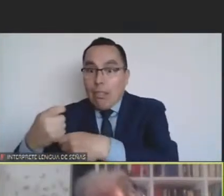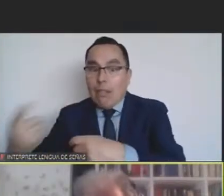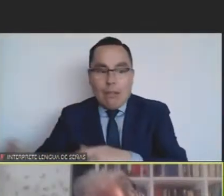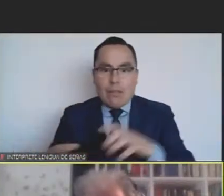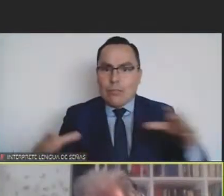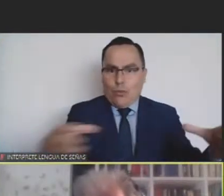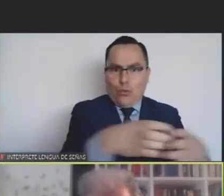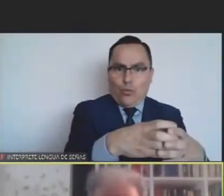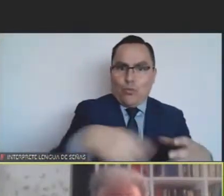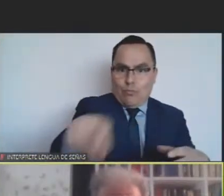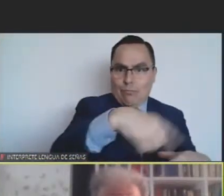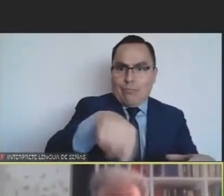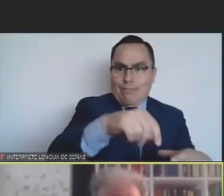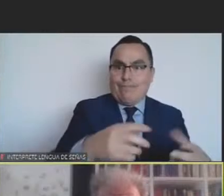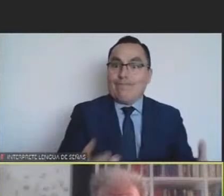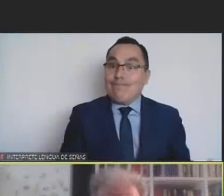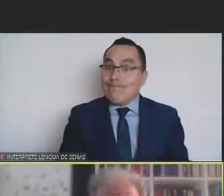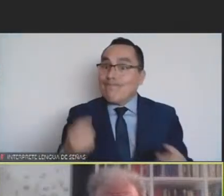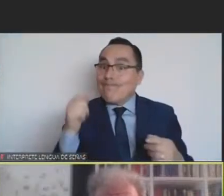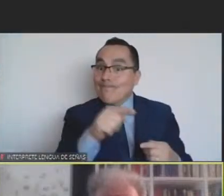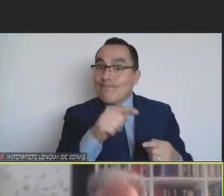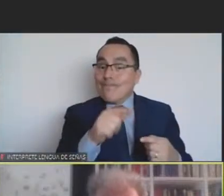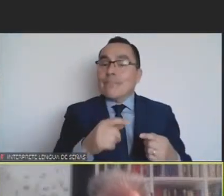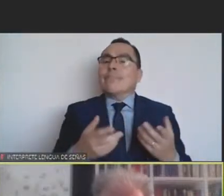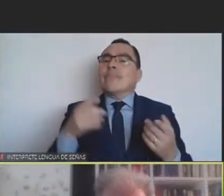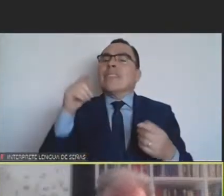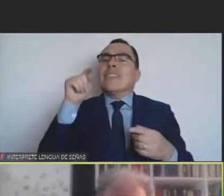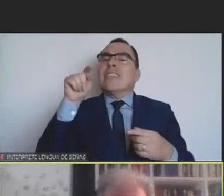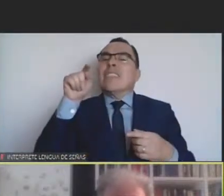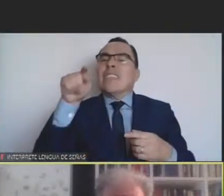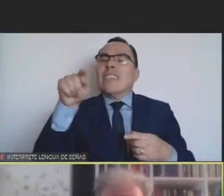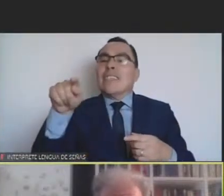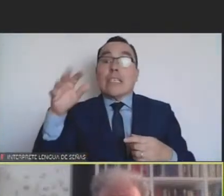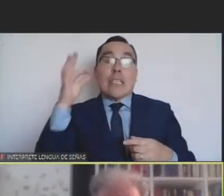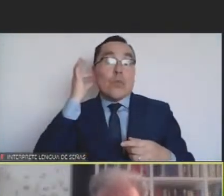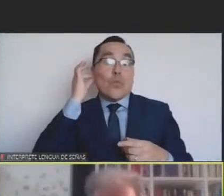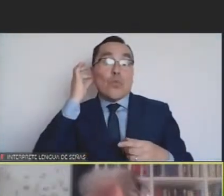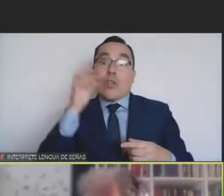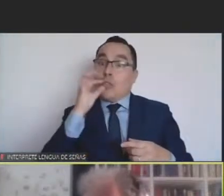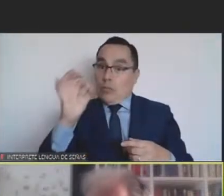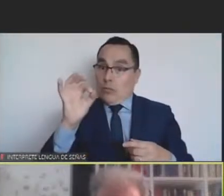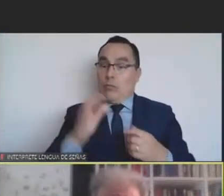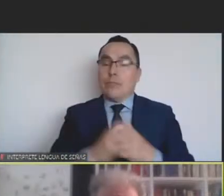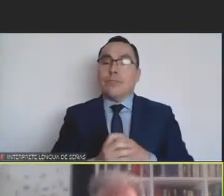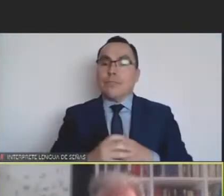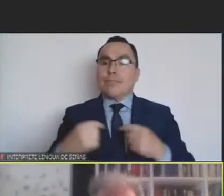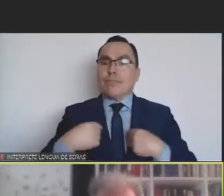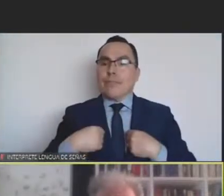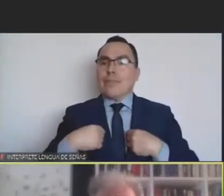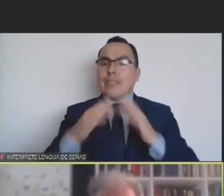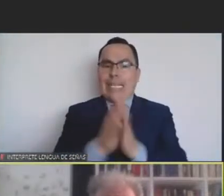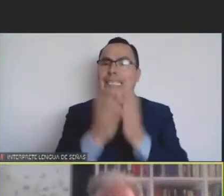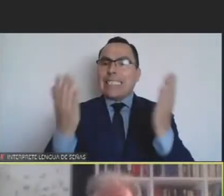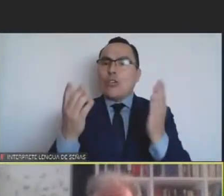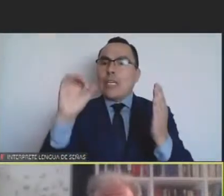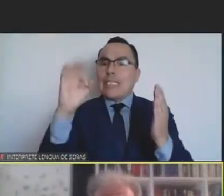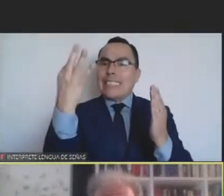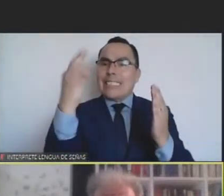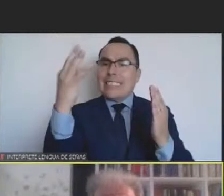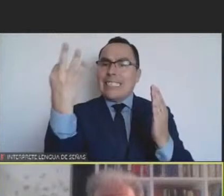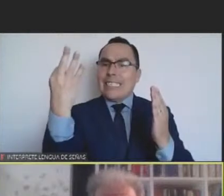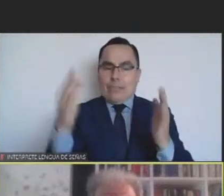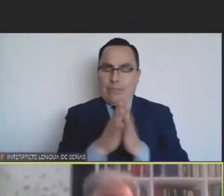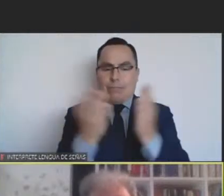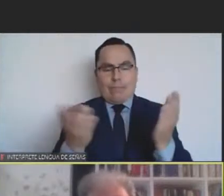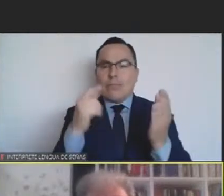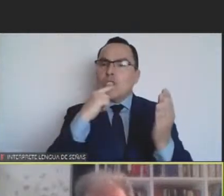de pensiones. Ella, en su defensa, argumenta ayer en Carta a la Tercera que se